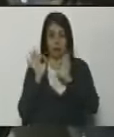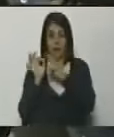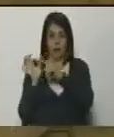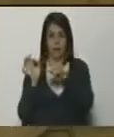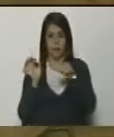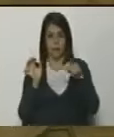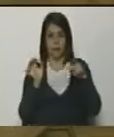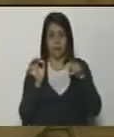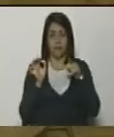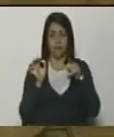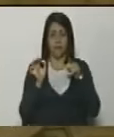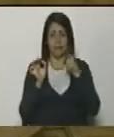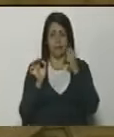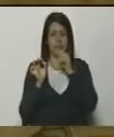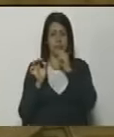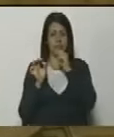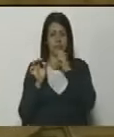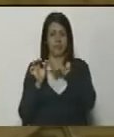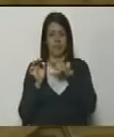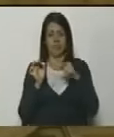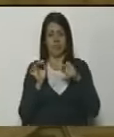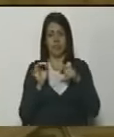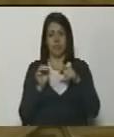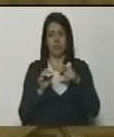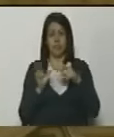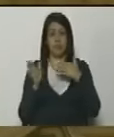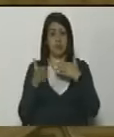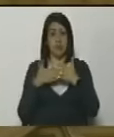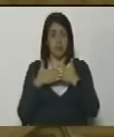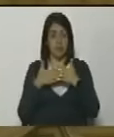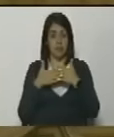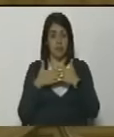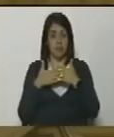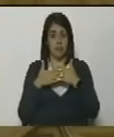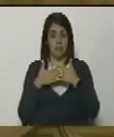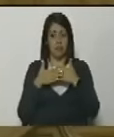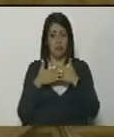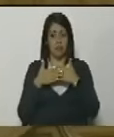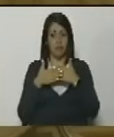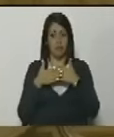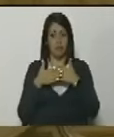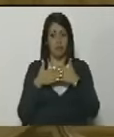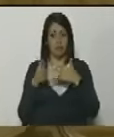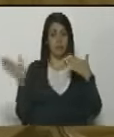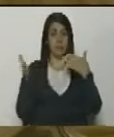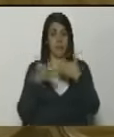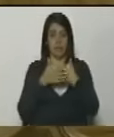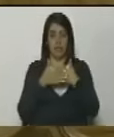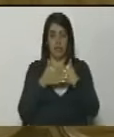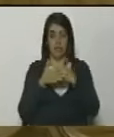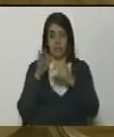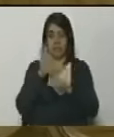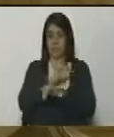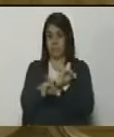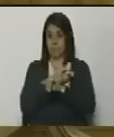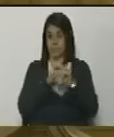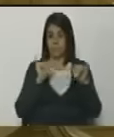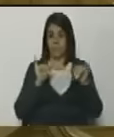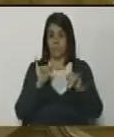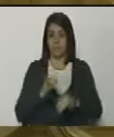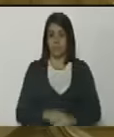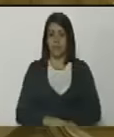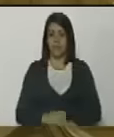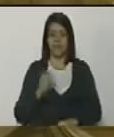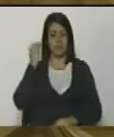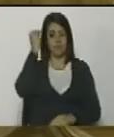Se va a cerrar. Se cierra.